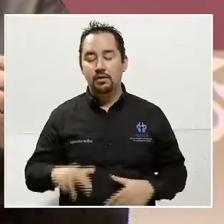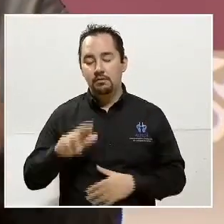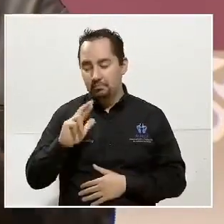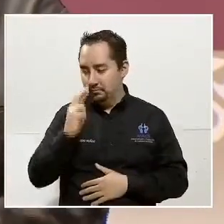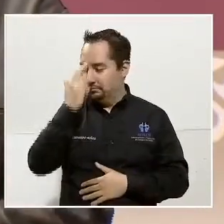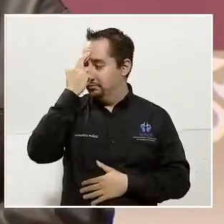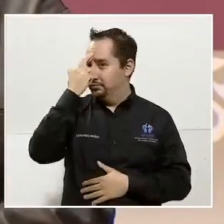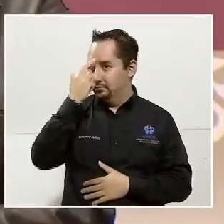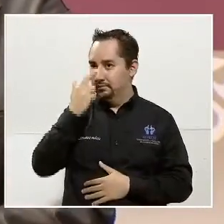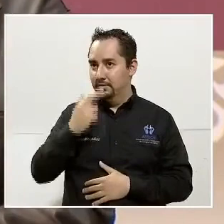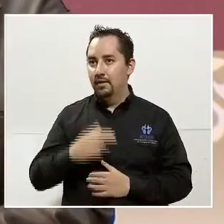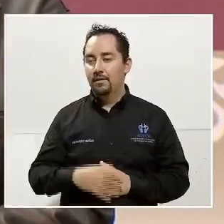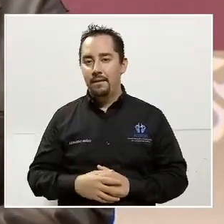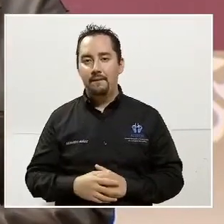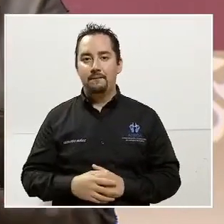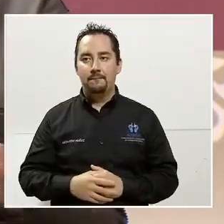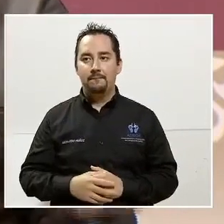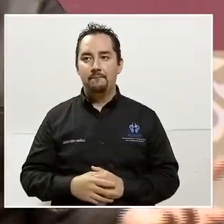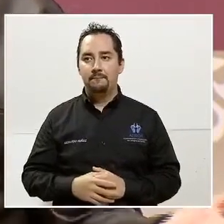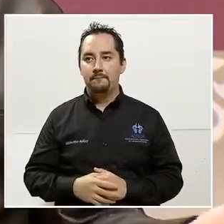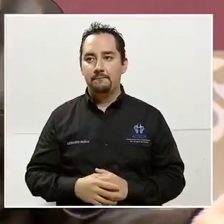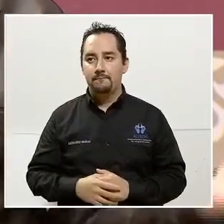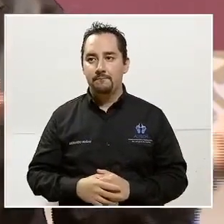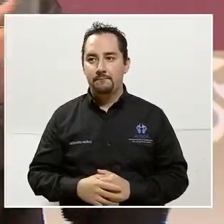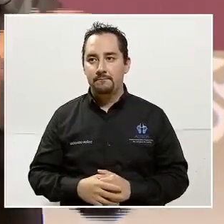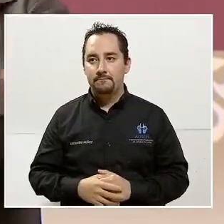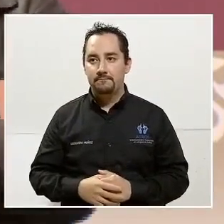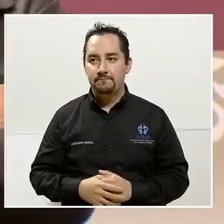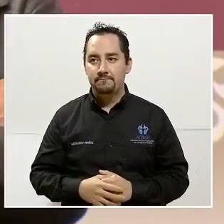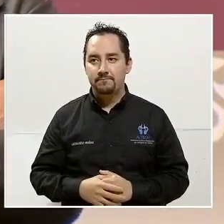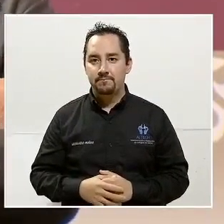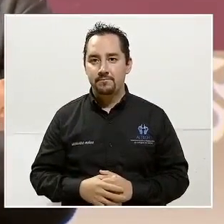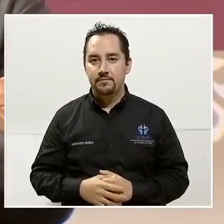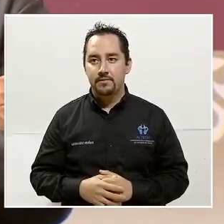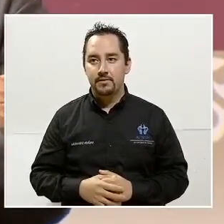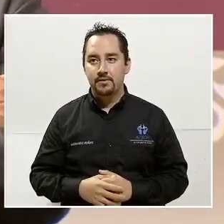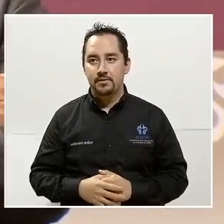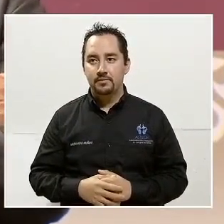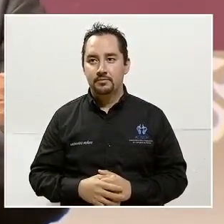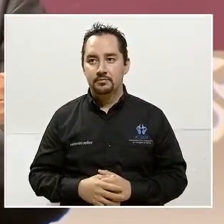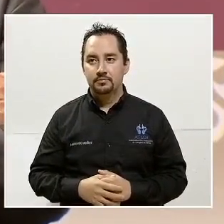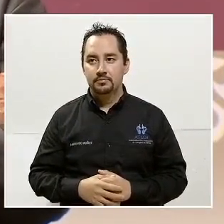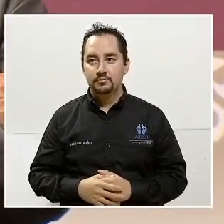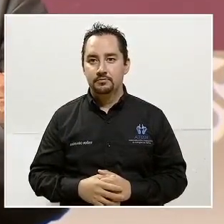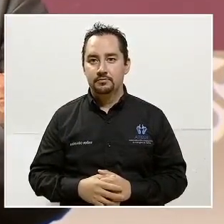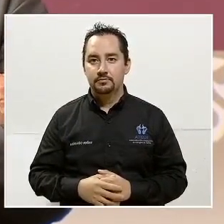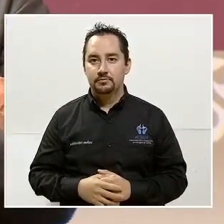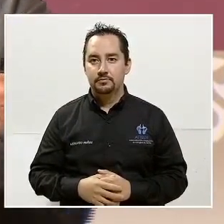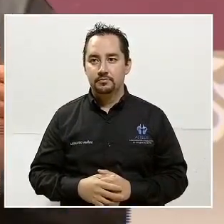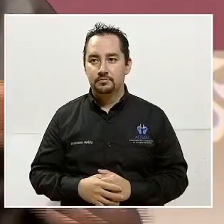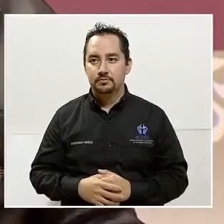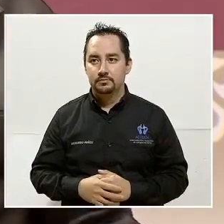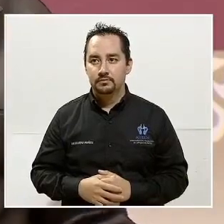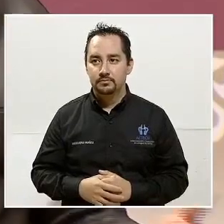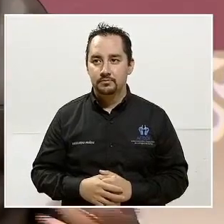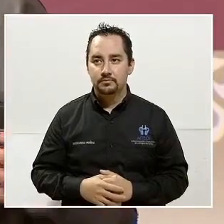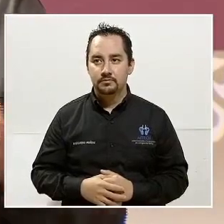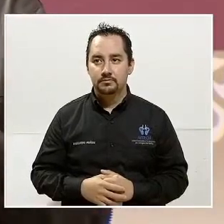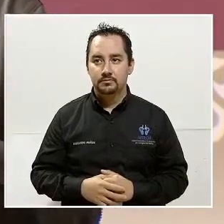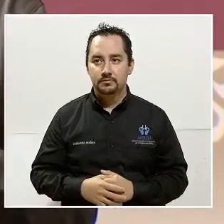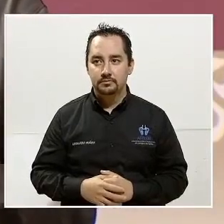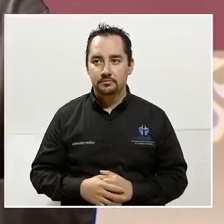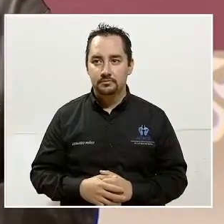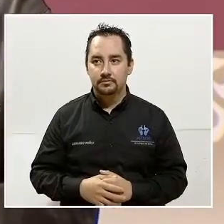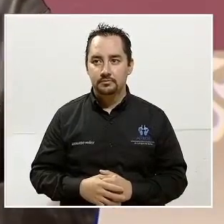acordé. Yo dije: pues, ¿quién más, no?, que